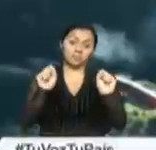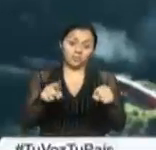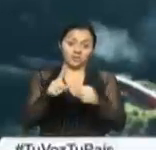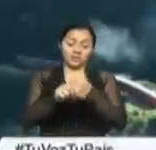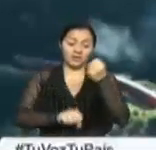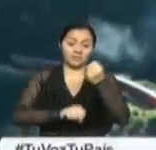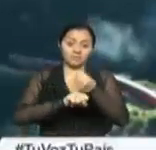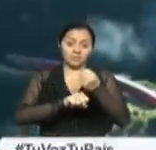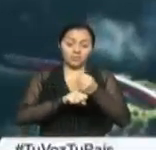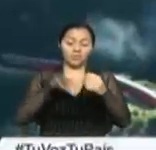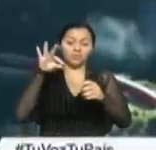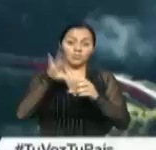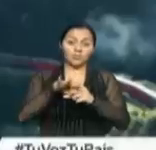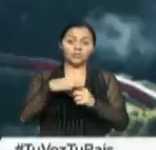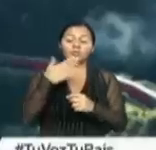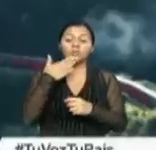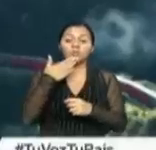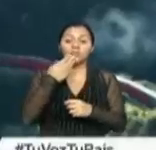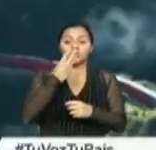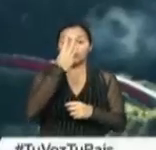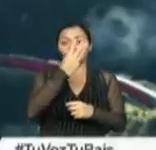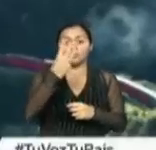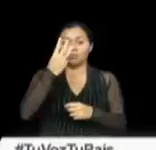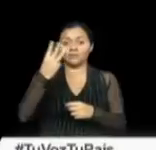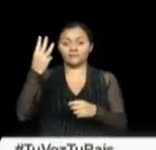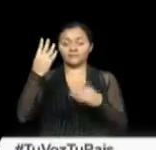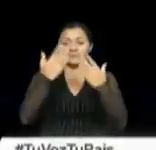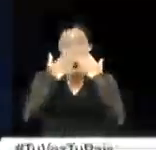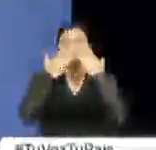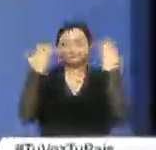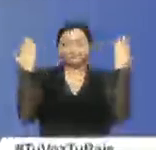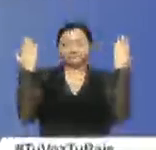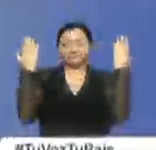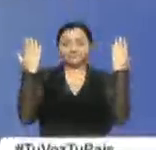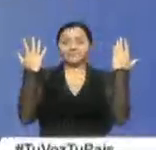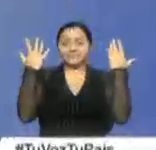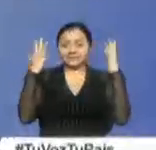apoyar esta nominación votando en la página web